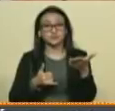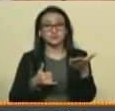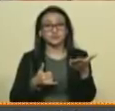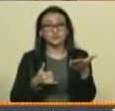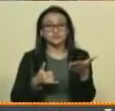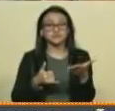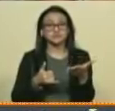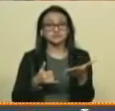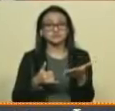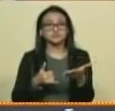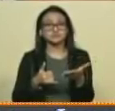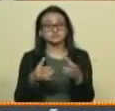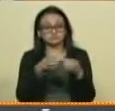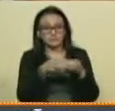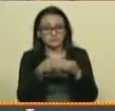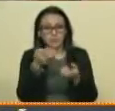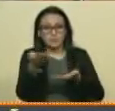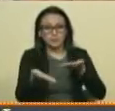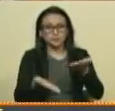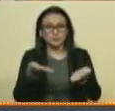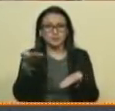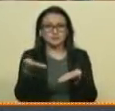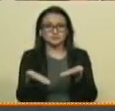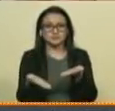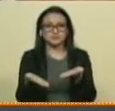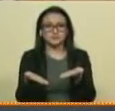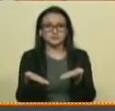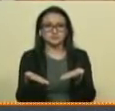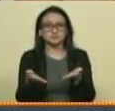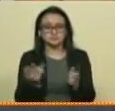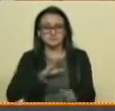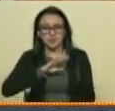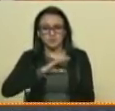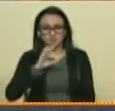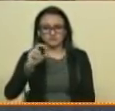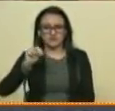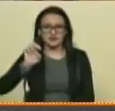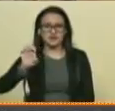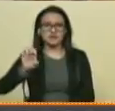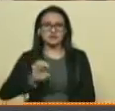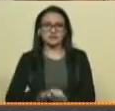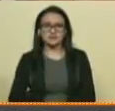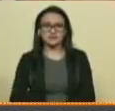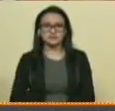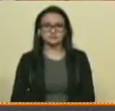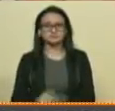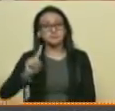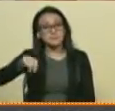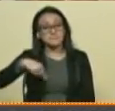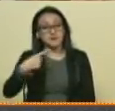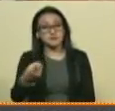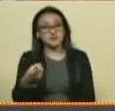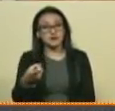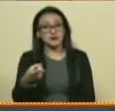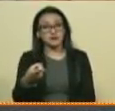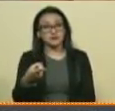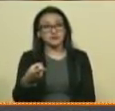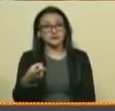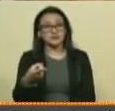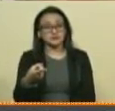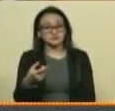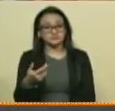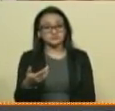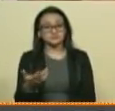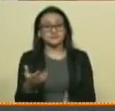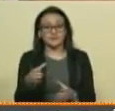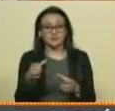la Comisión de Postulaciones del Consejo Nacional Electoral. El día de mañana se tiene previsto, bueno, que el candidato